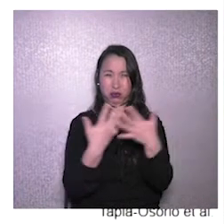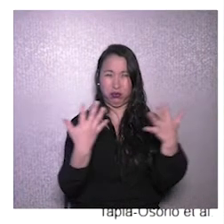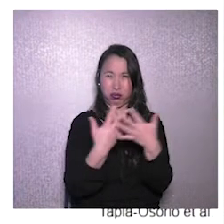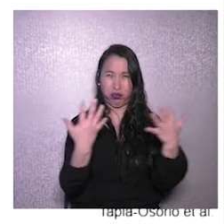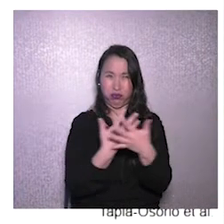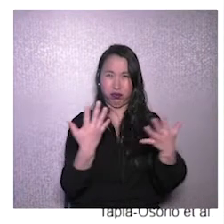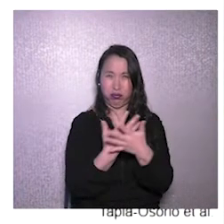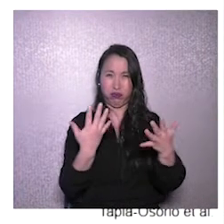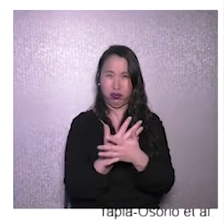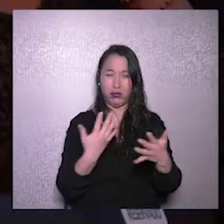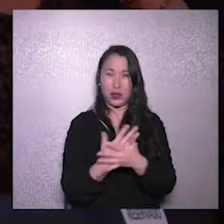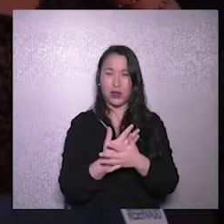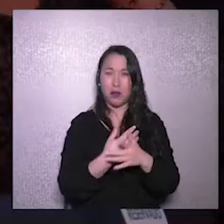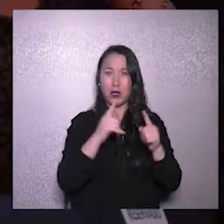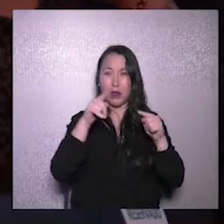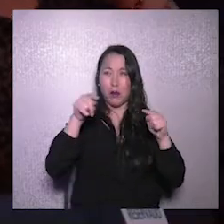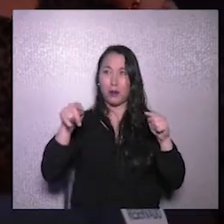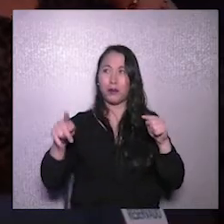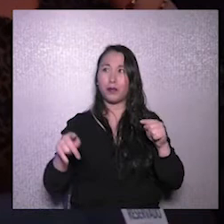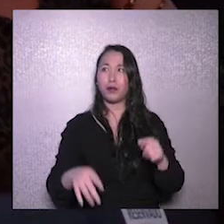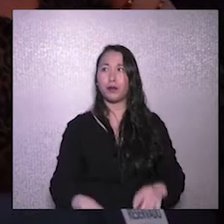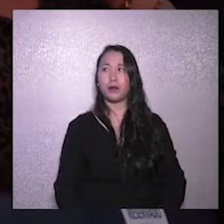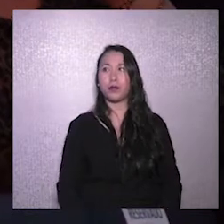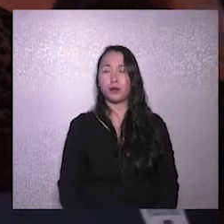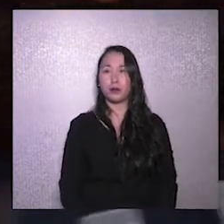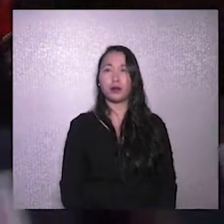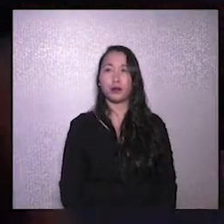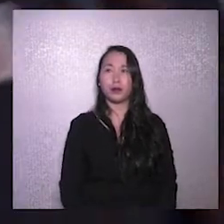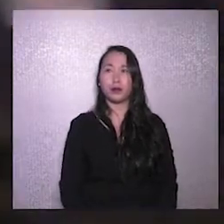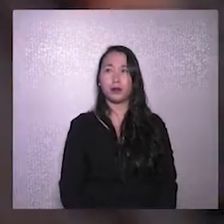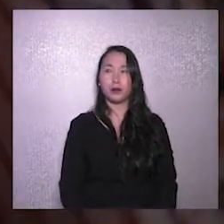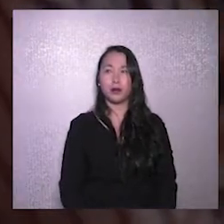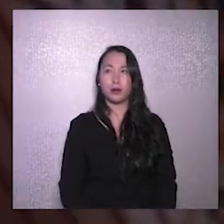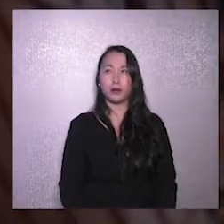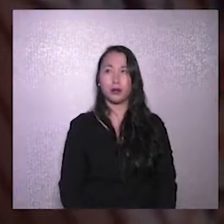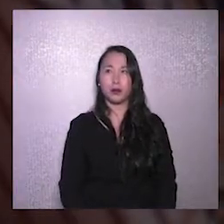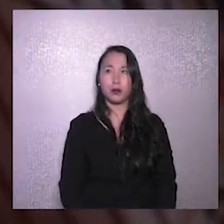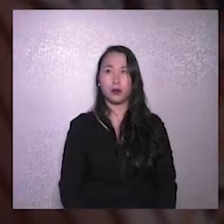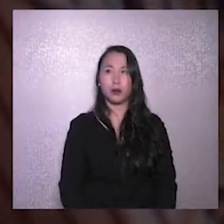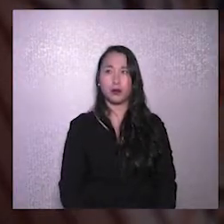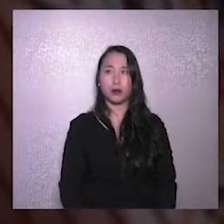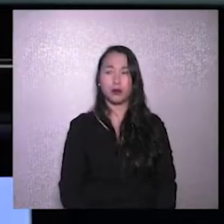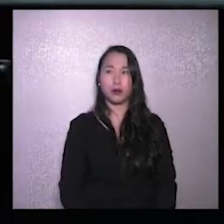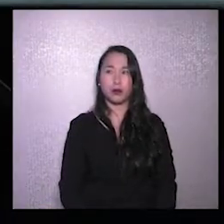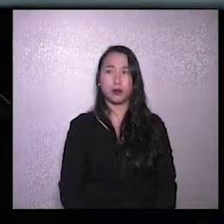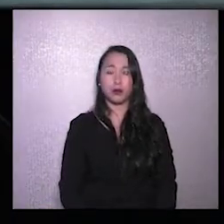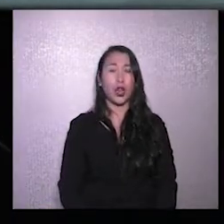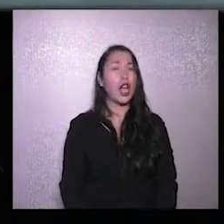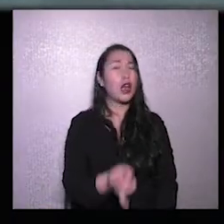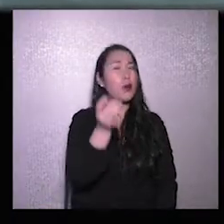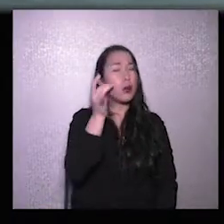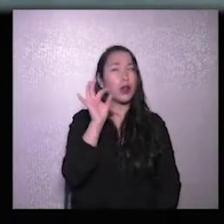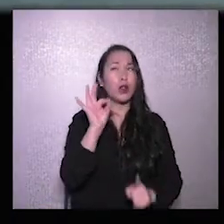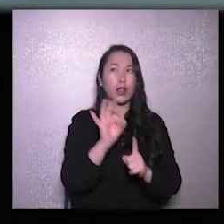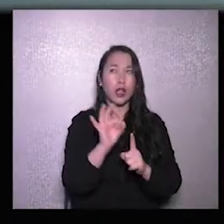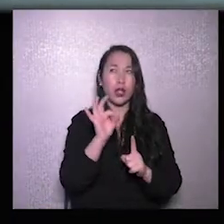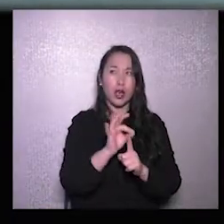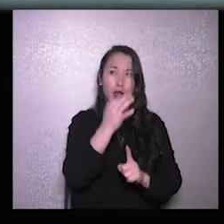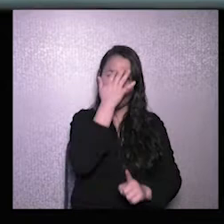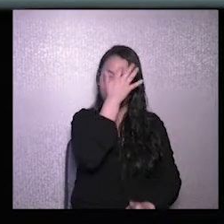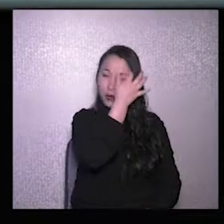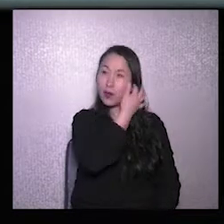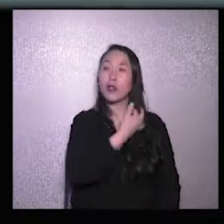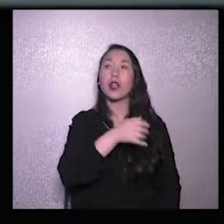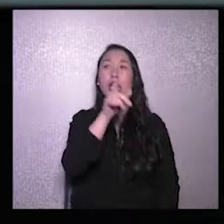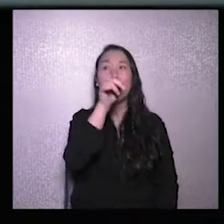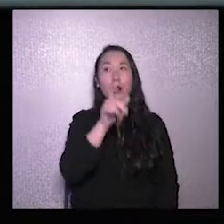violentamente, ¿no es cierto?, el ritmo circadiano de este paciente. Ahora, el único detalle es que el individuo aquí que